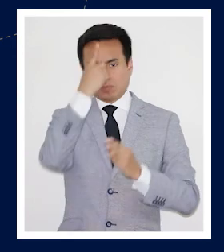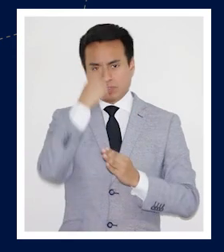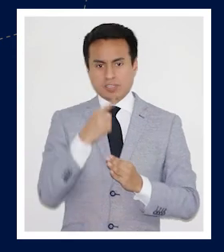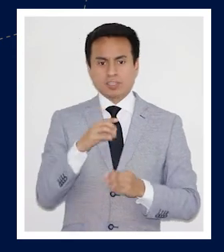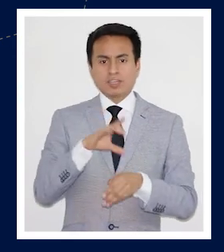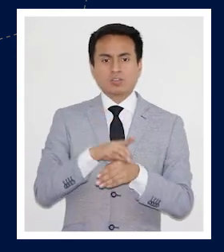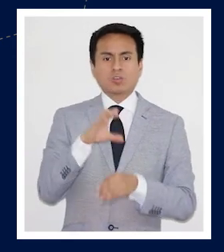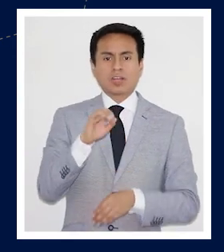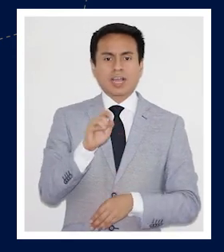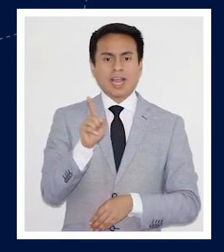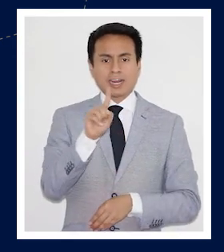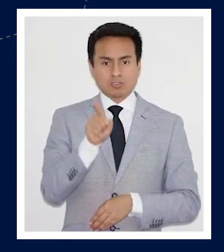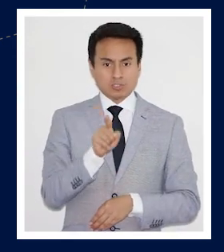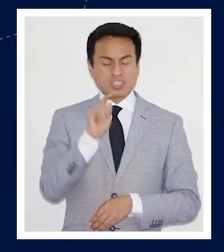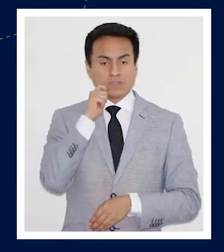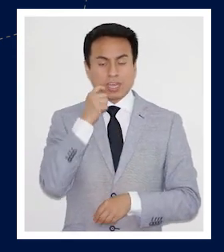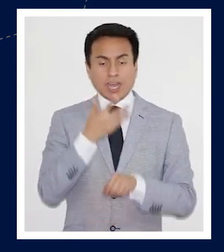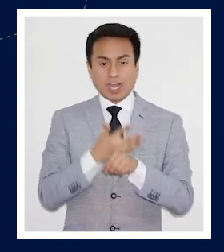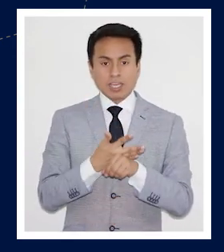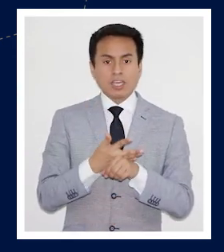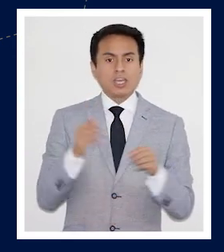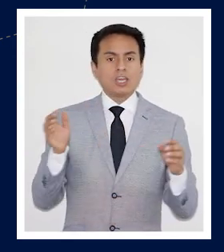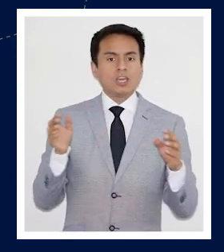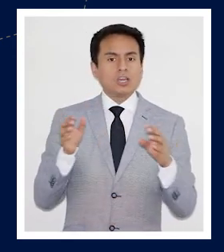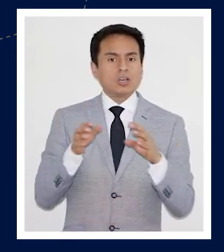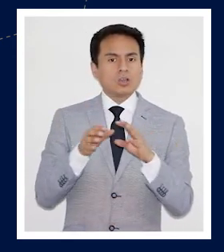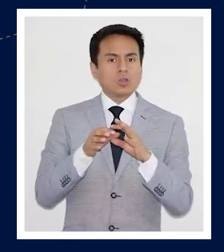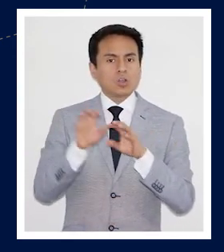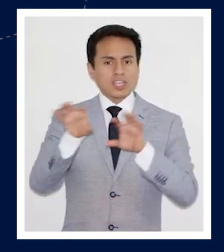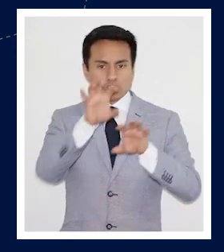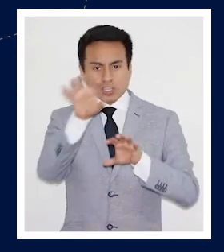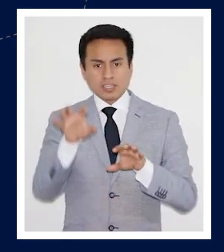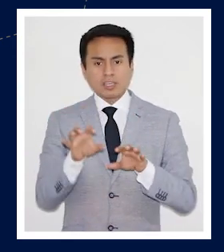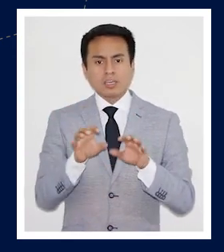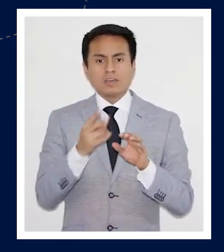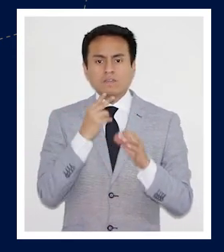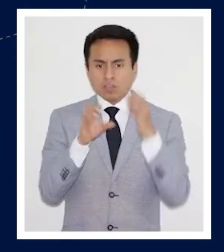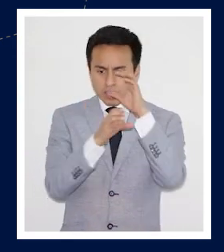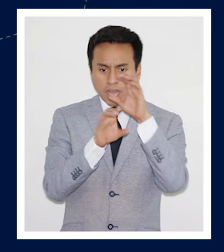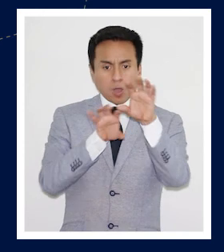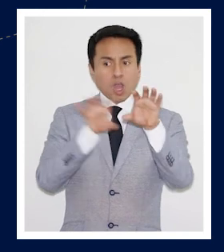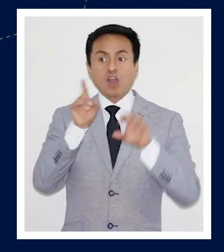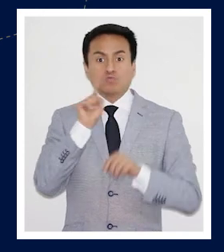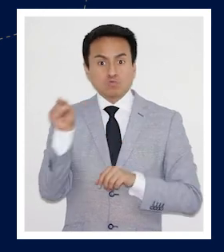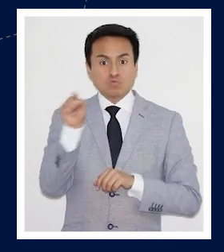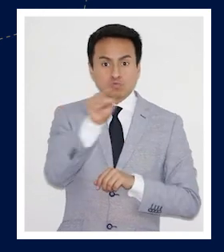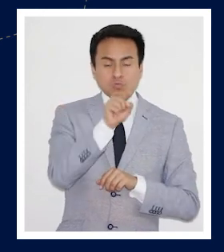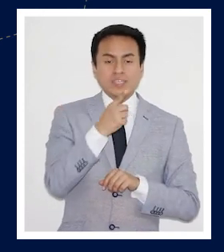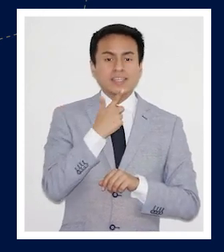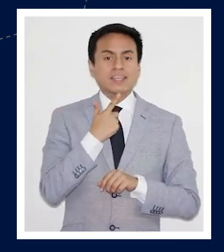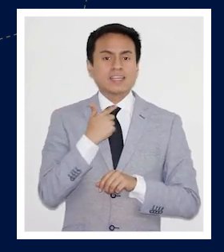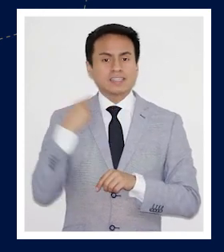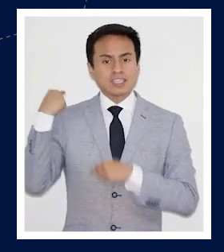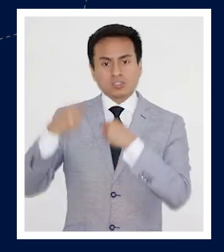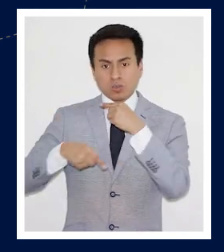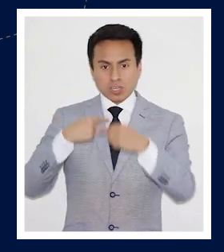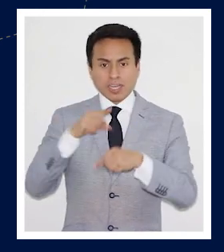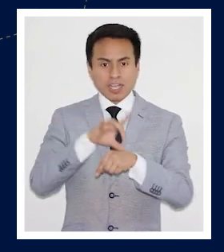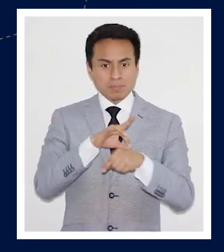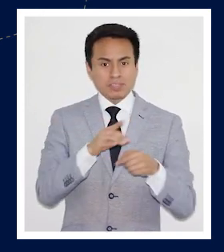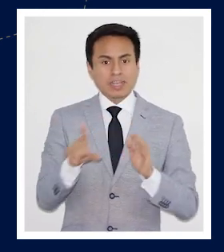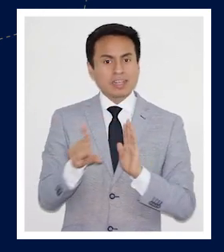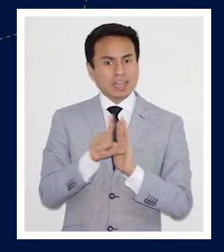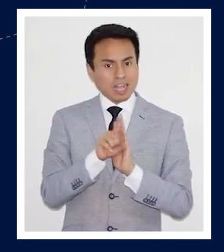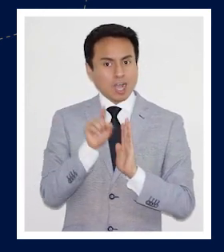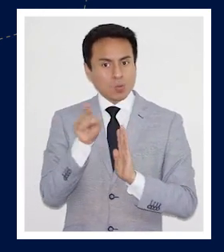el Museo Dr. Carlos Ibar, que cuenta con colecciones biológicas y de objetos de interés histórico